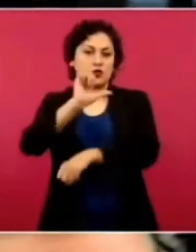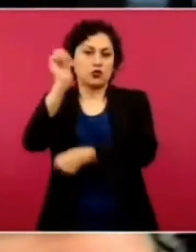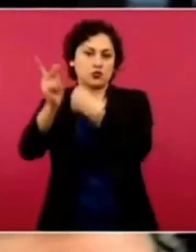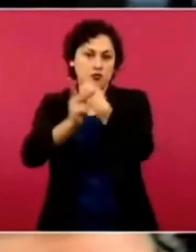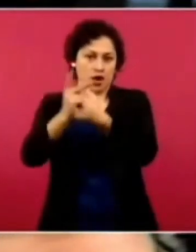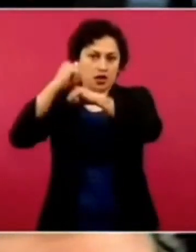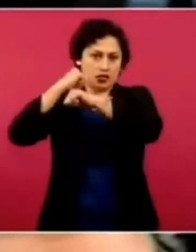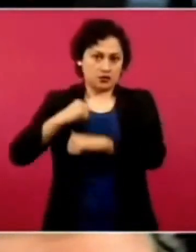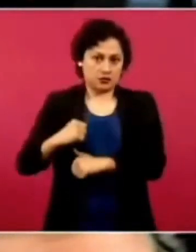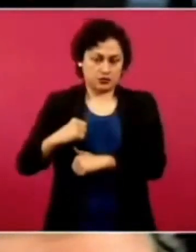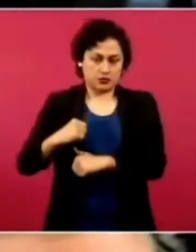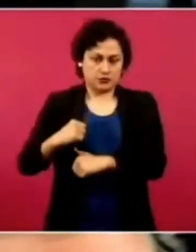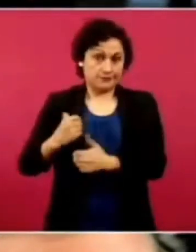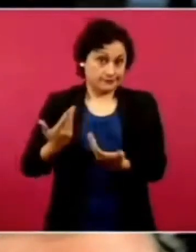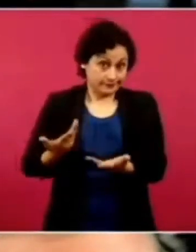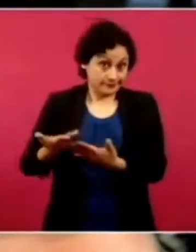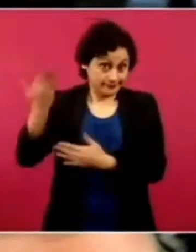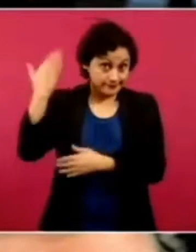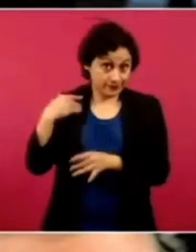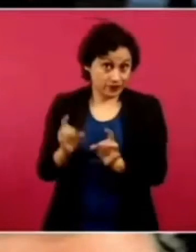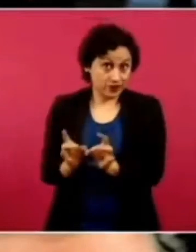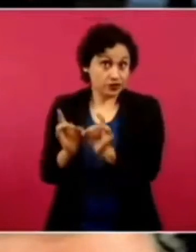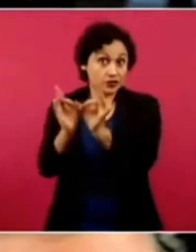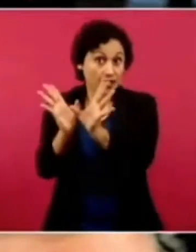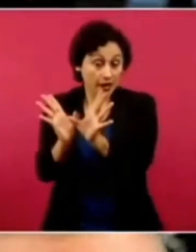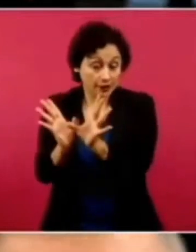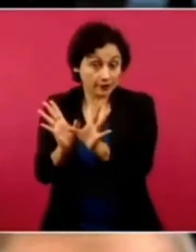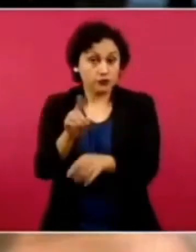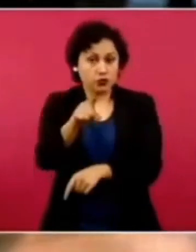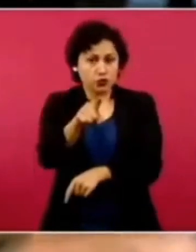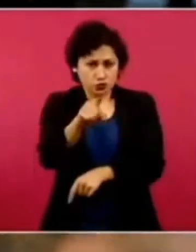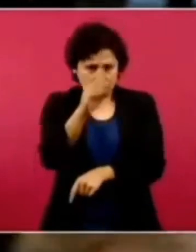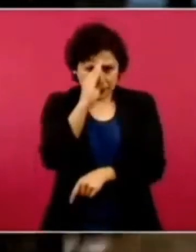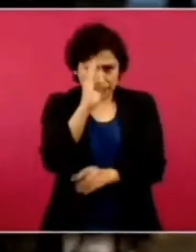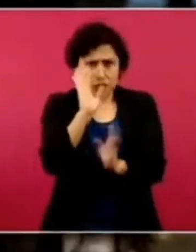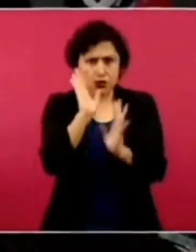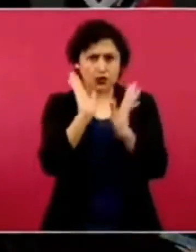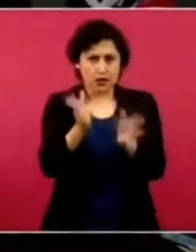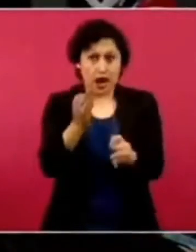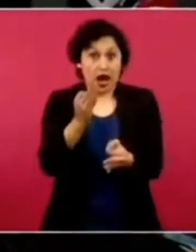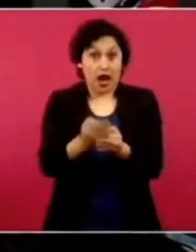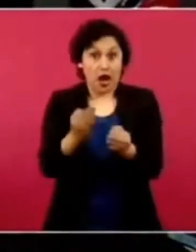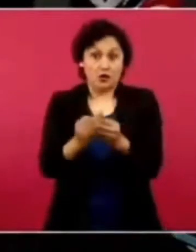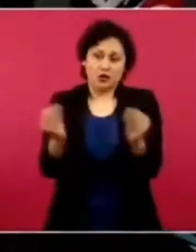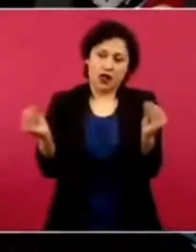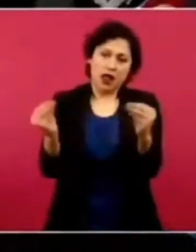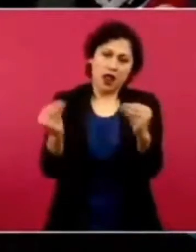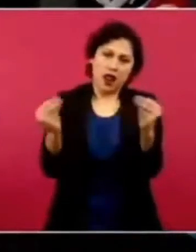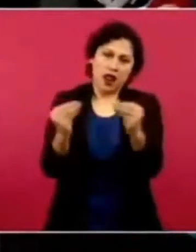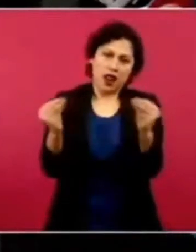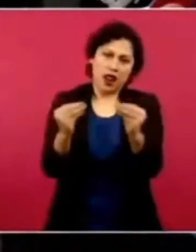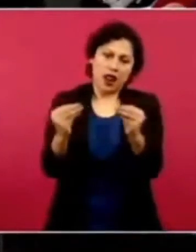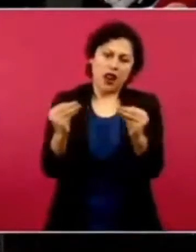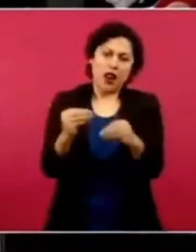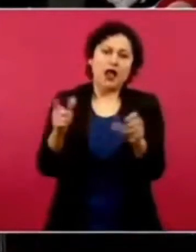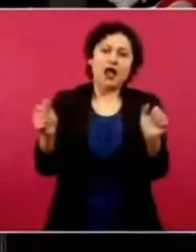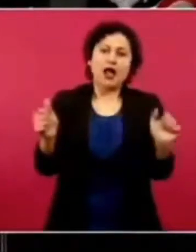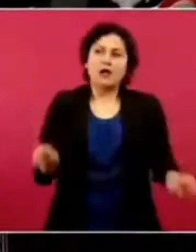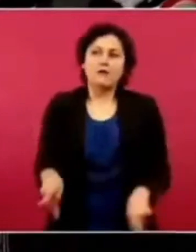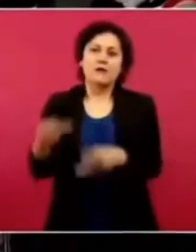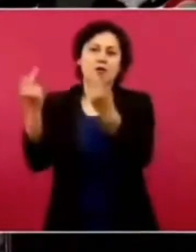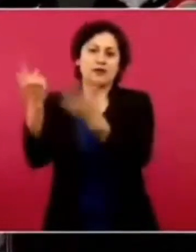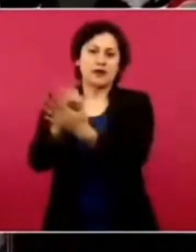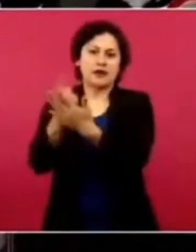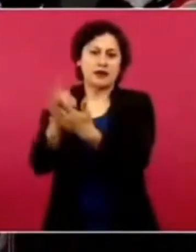seguridad pues se ha evaluado que esto pudiera ocurrir que se dañen las bases de datos para después que ellos digan que un Sabotaje y